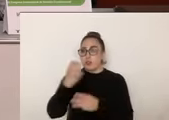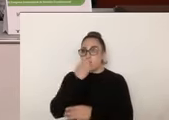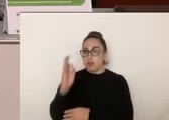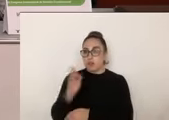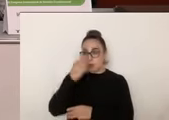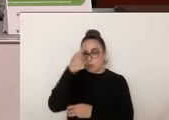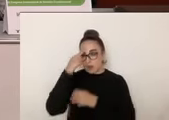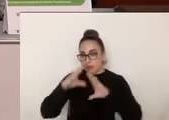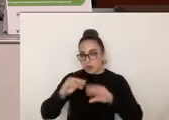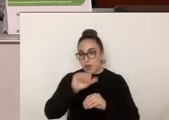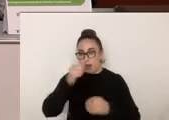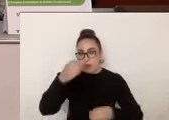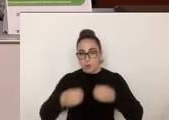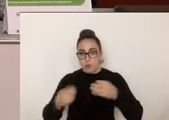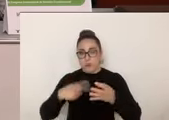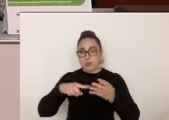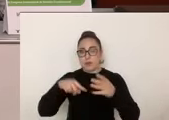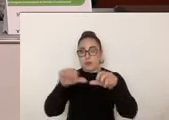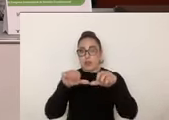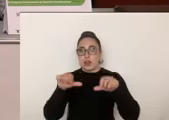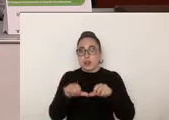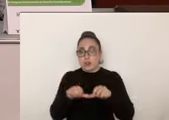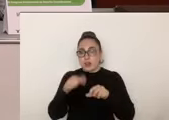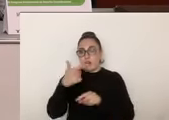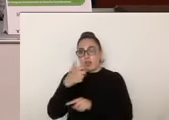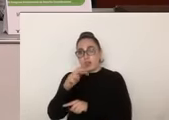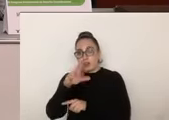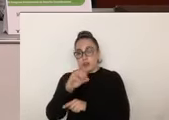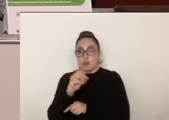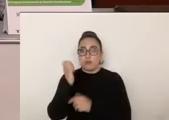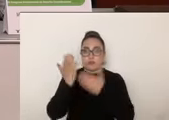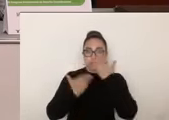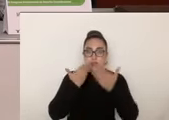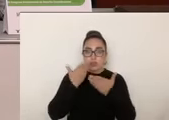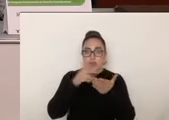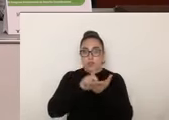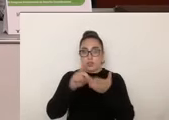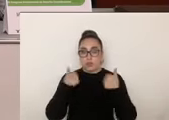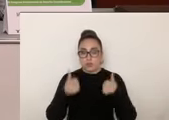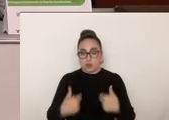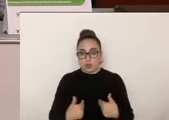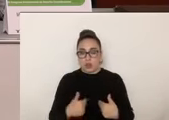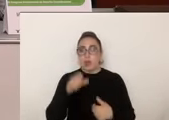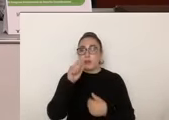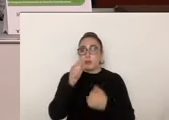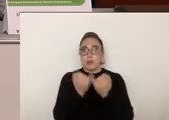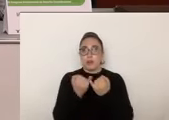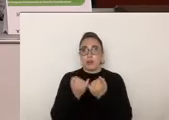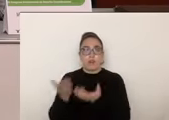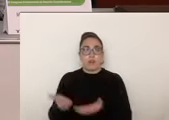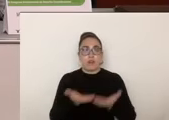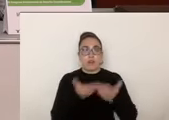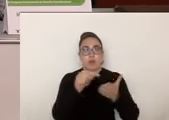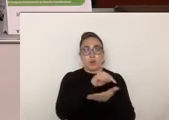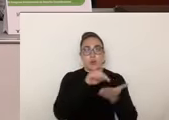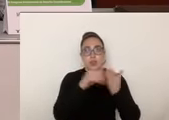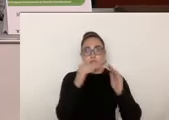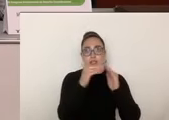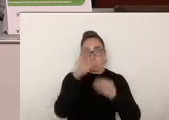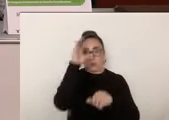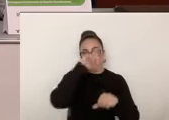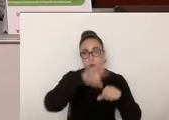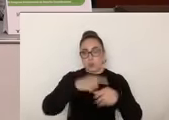Formación Judicial, Unidad de Género y Conocimiento Científico y Derechos Humanos y las Casas de la Cultura Jurídica.